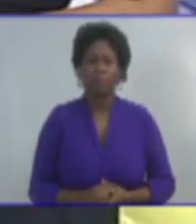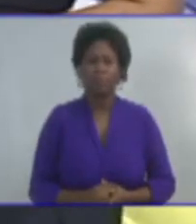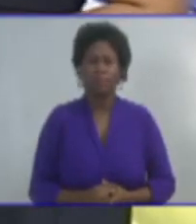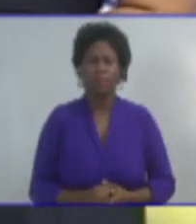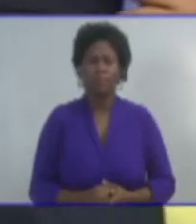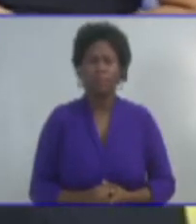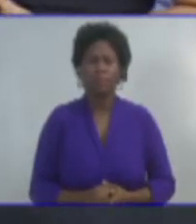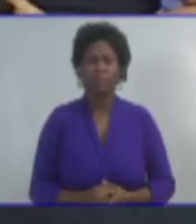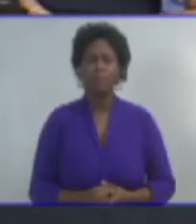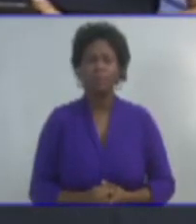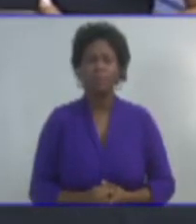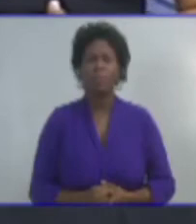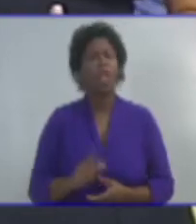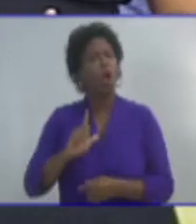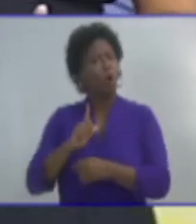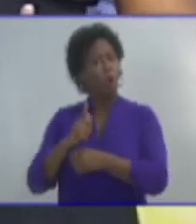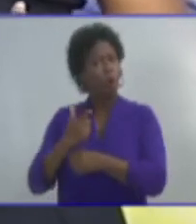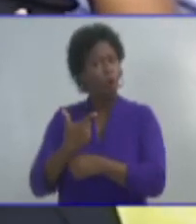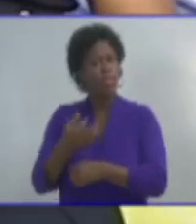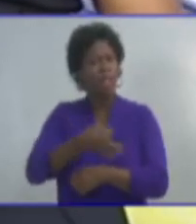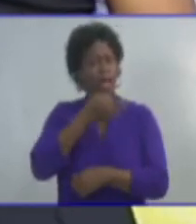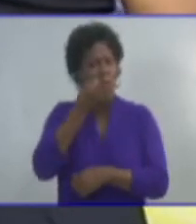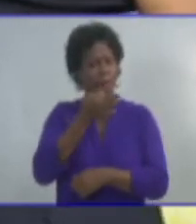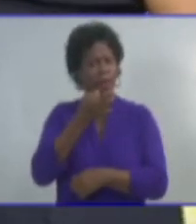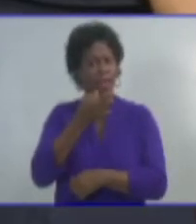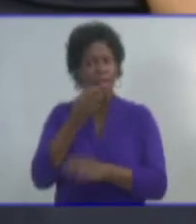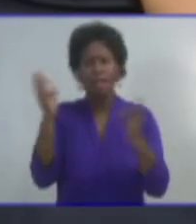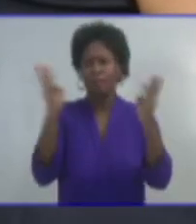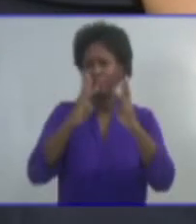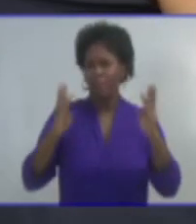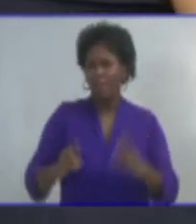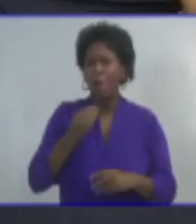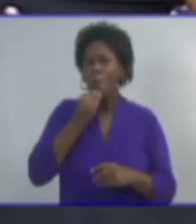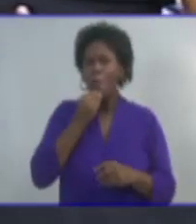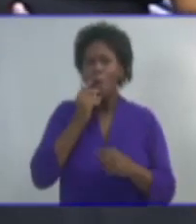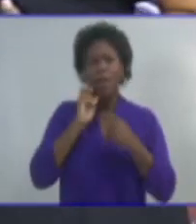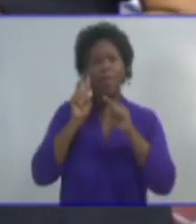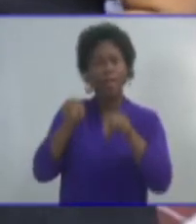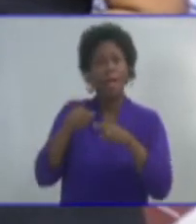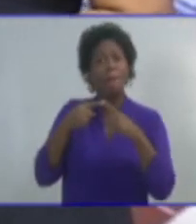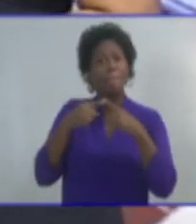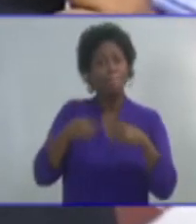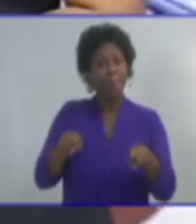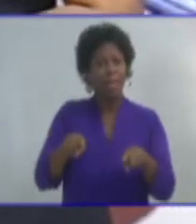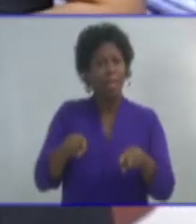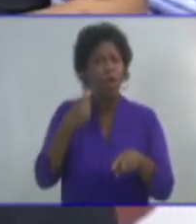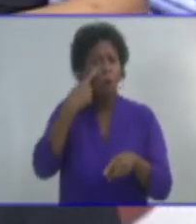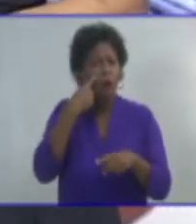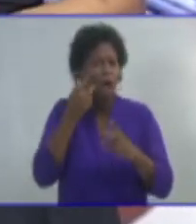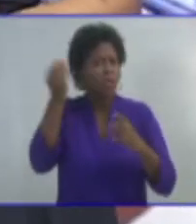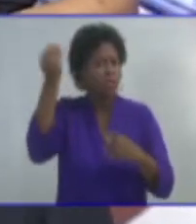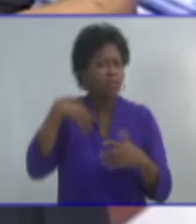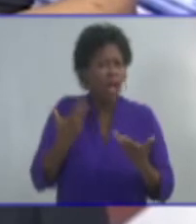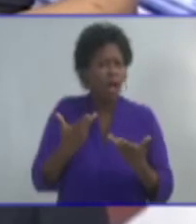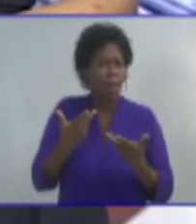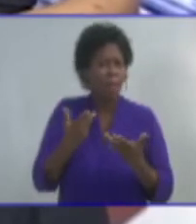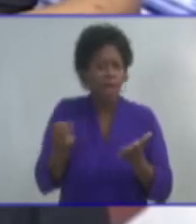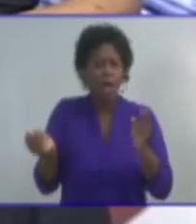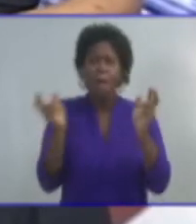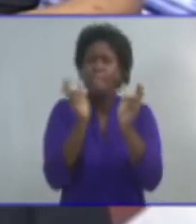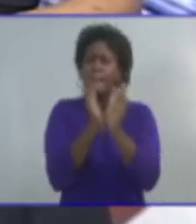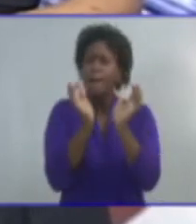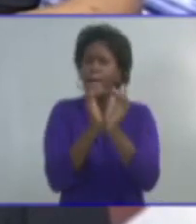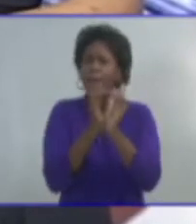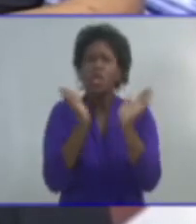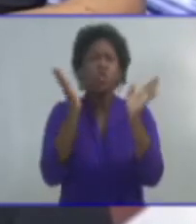Bueno, Cristian, y ahorita decía yo acerca de las redes y cómo pueden visitarnos, pero si se ha dado cuenta usted, al tratar de conectarse,